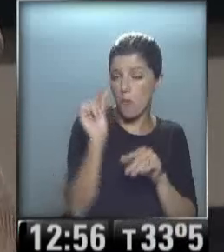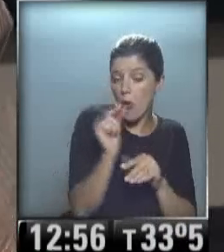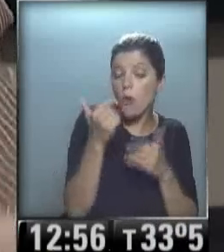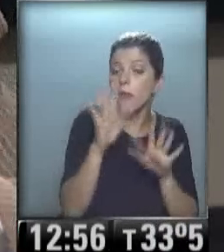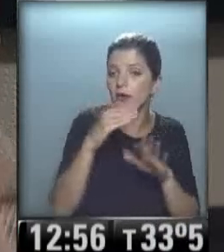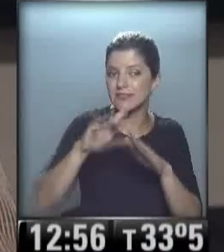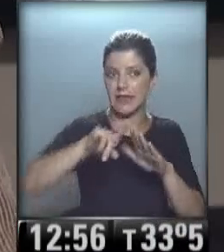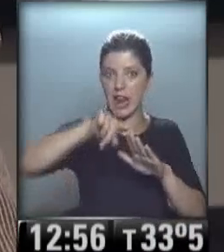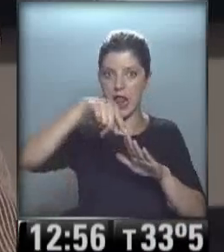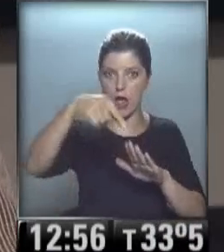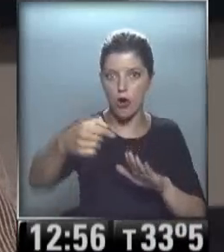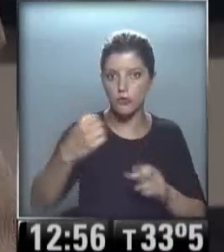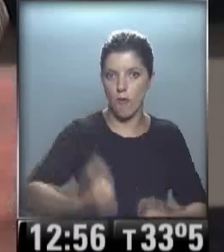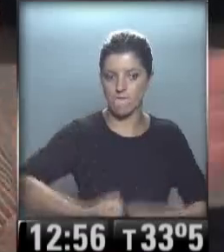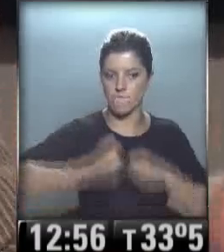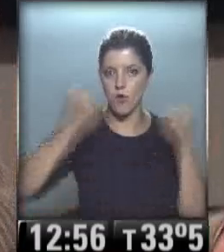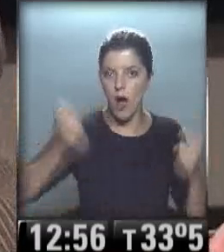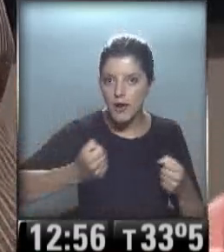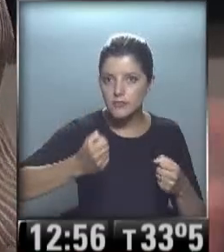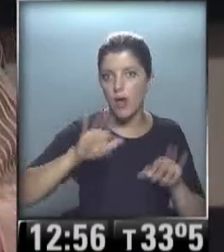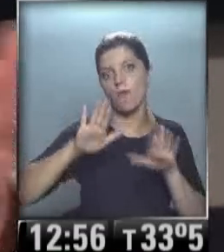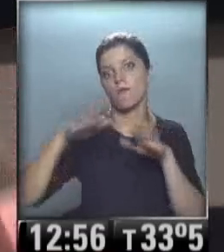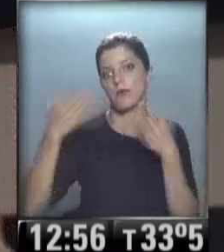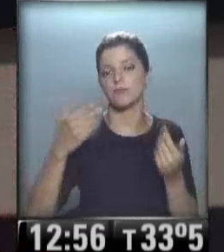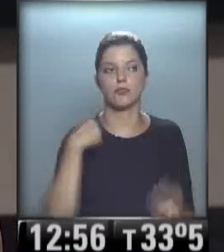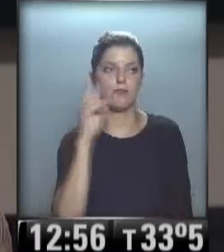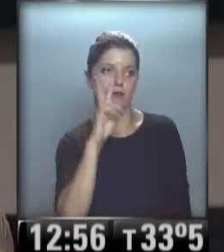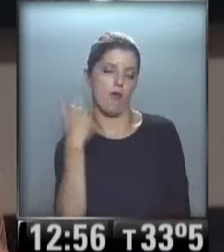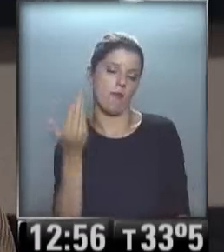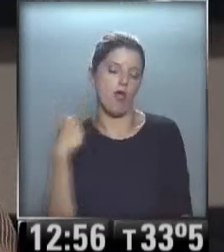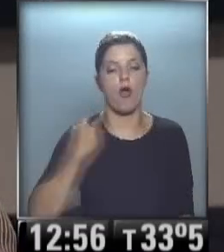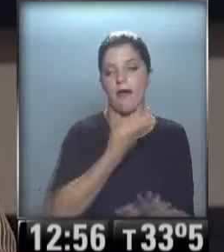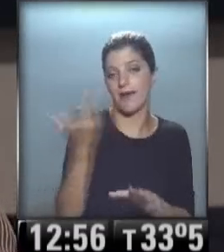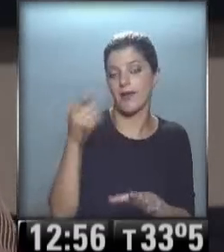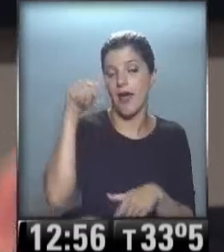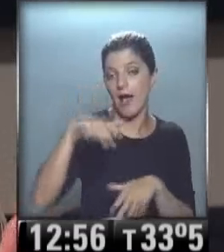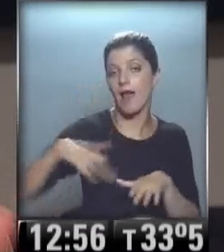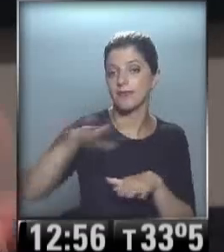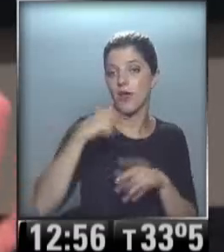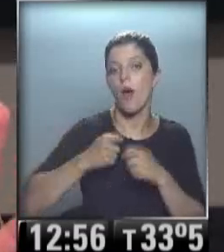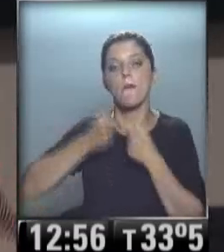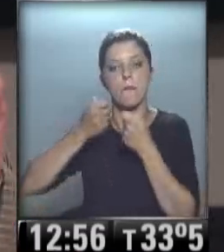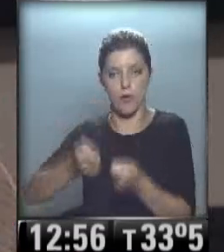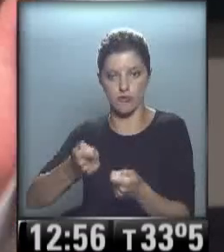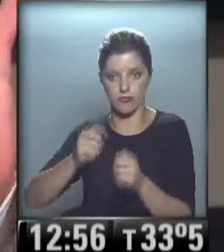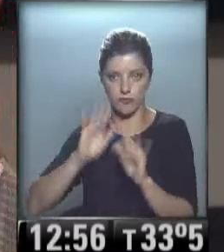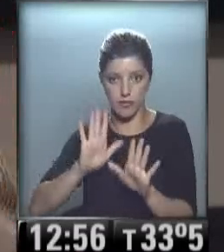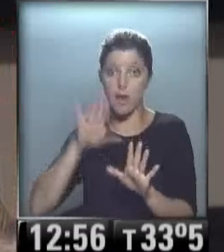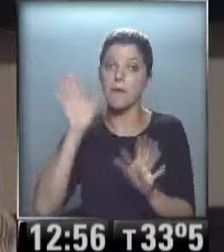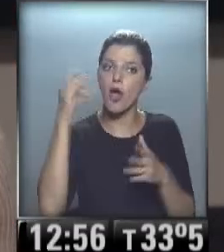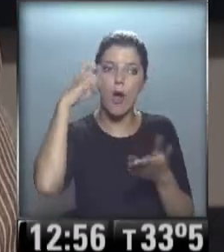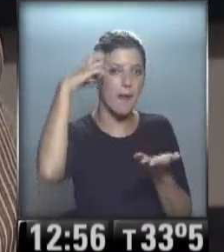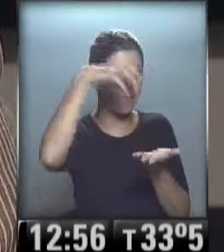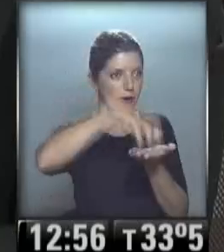segunda tiene una fuerte legitimidad después dice vieron la mayoría de la población está con nosotros aunque no tengamos mayoría en el parlamento que es es un tema